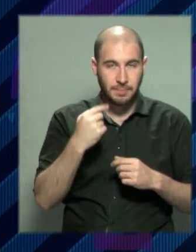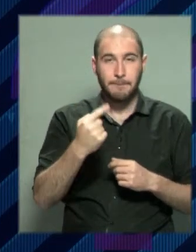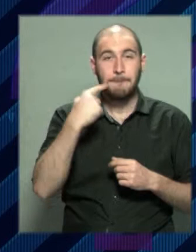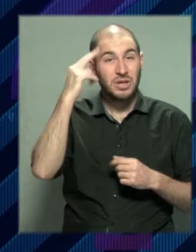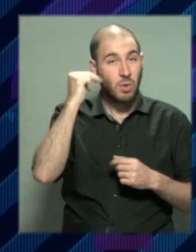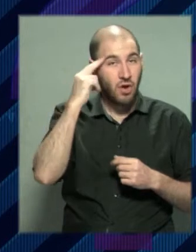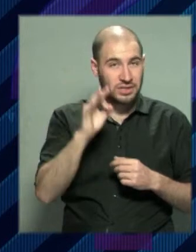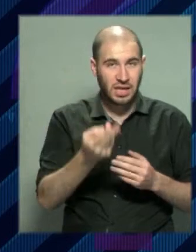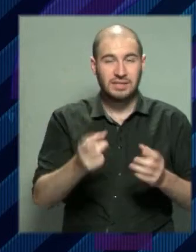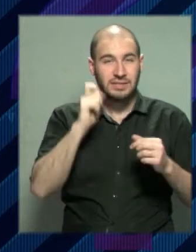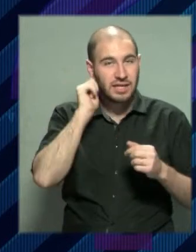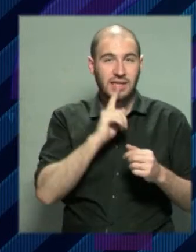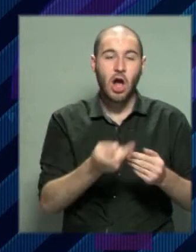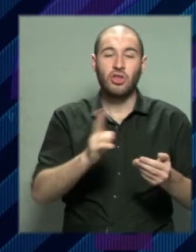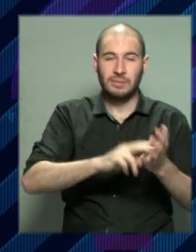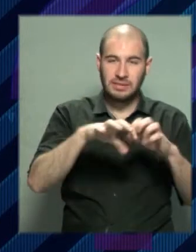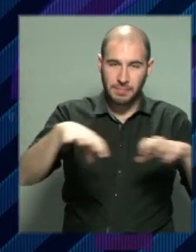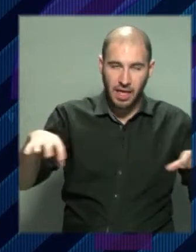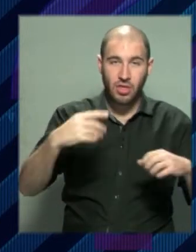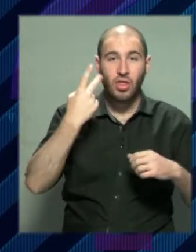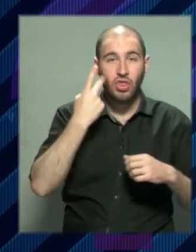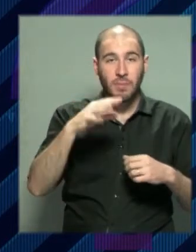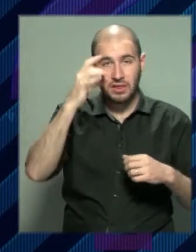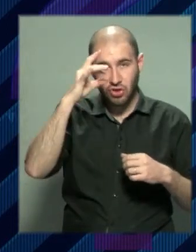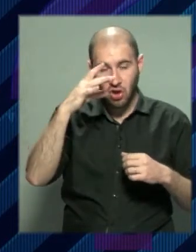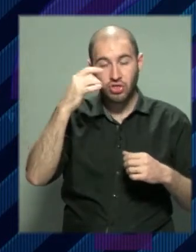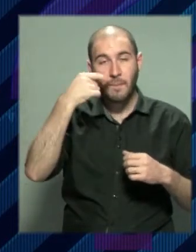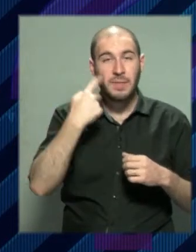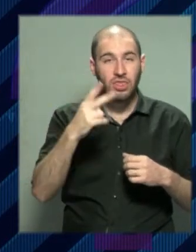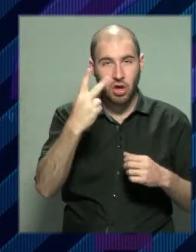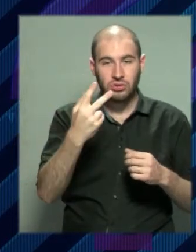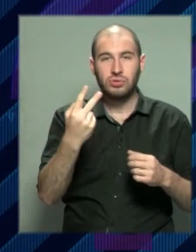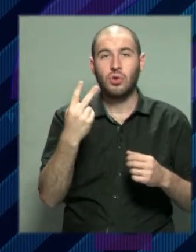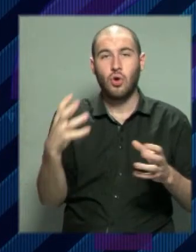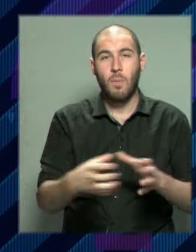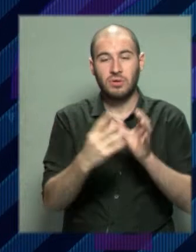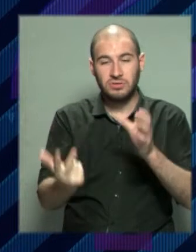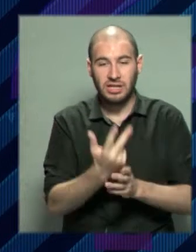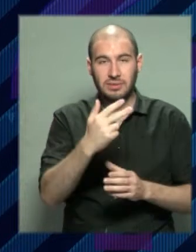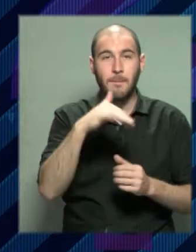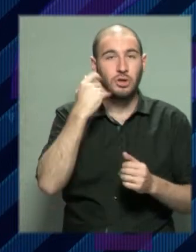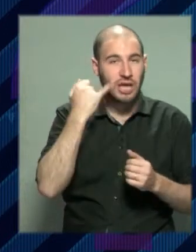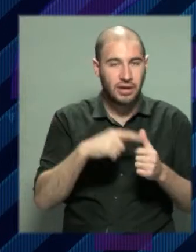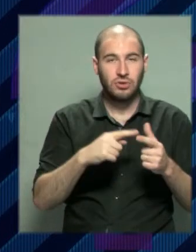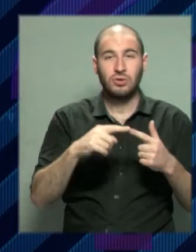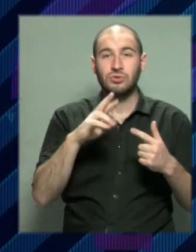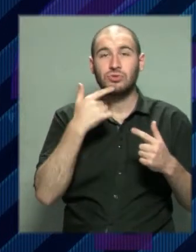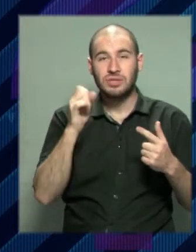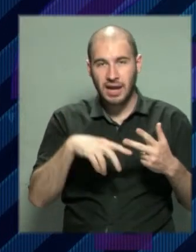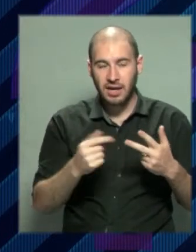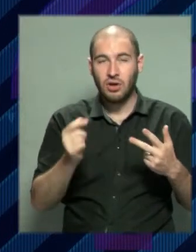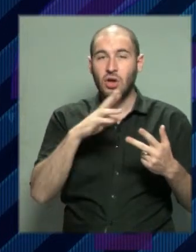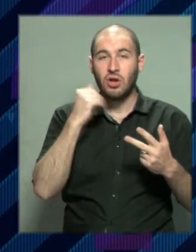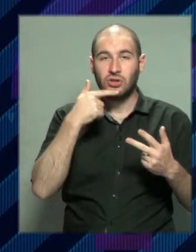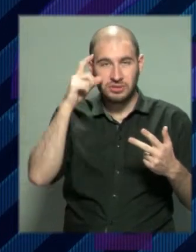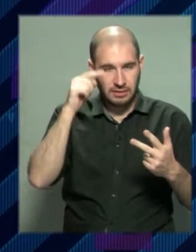la CGT vuelve a partirse en dos y en 2002 asume el triunvirato, integrado por Moyano, Susana Rueda y José